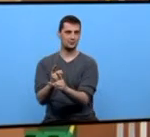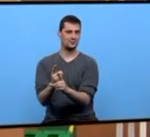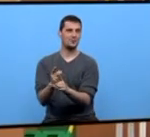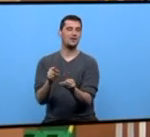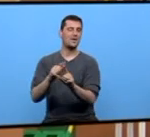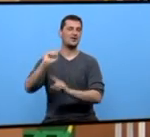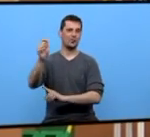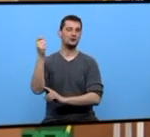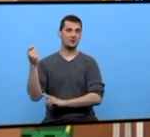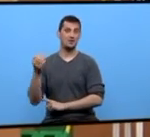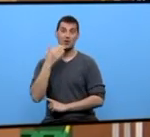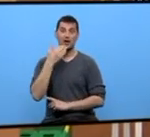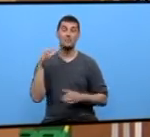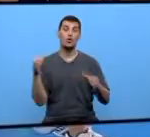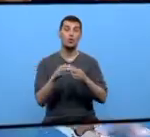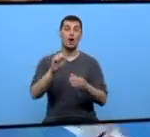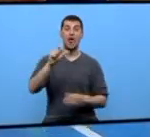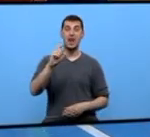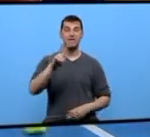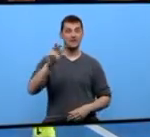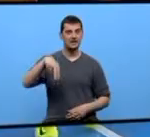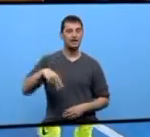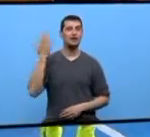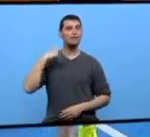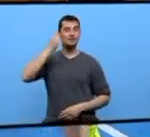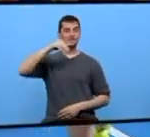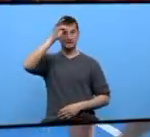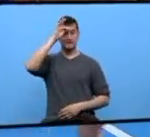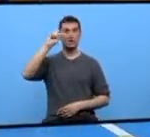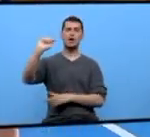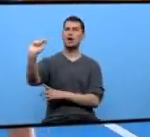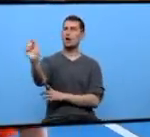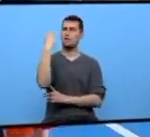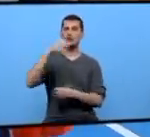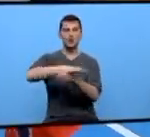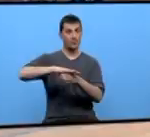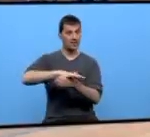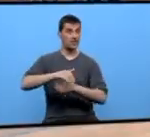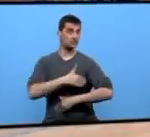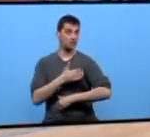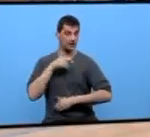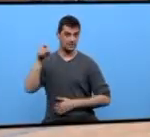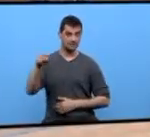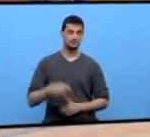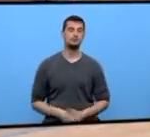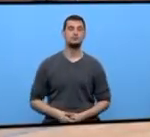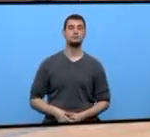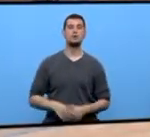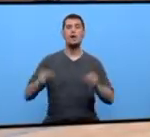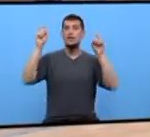saborear triunfos como o do equipo alevín que a pasada fin de semana se proclamou campeón provincial. Noso entrenador